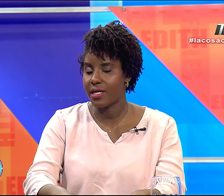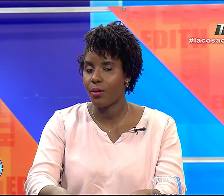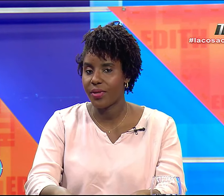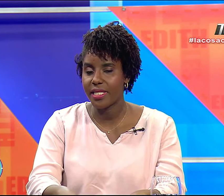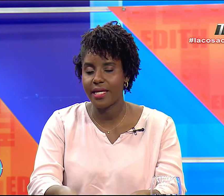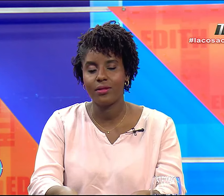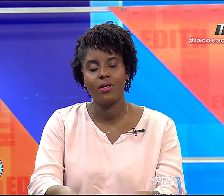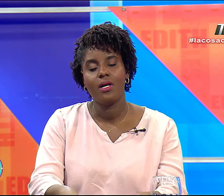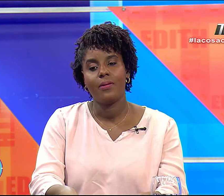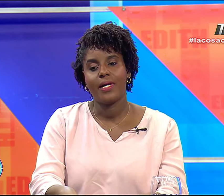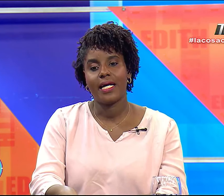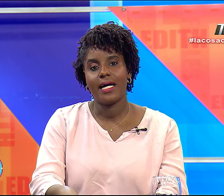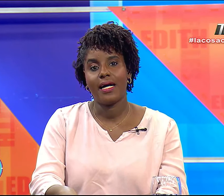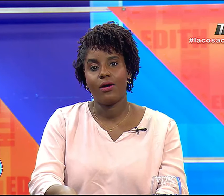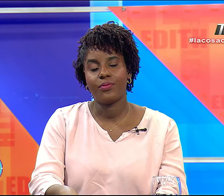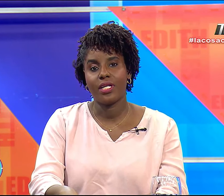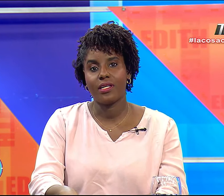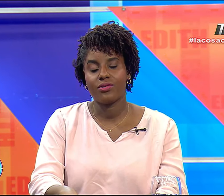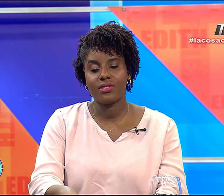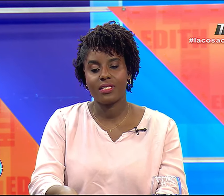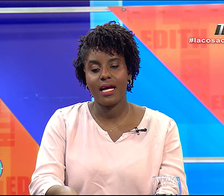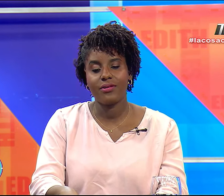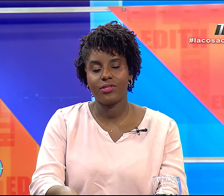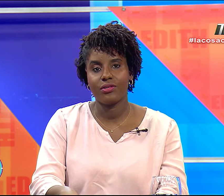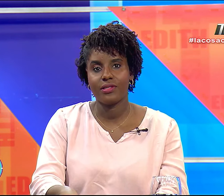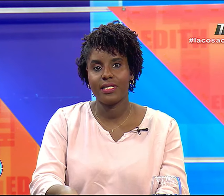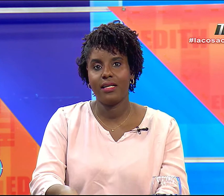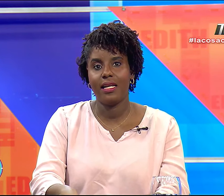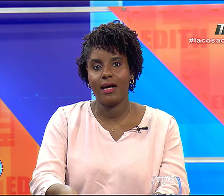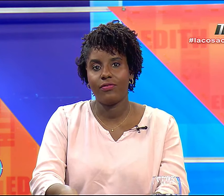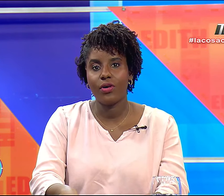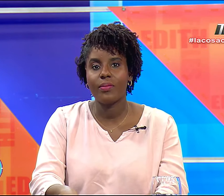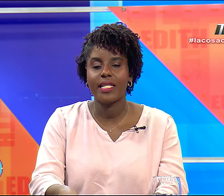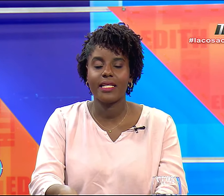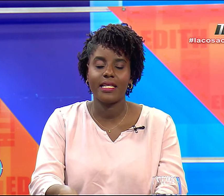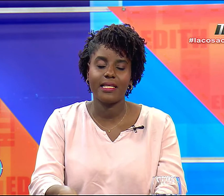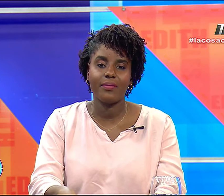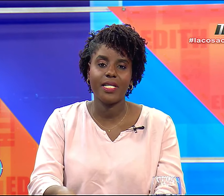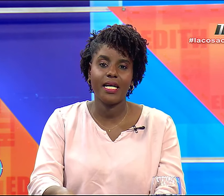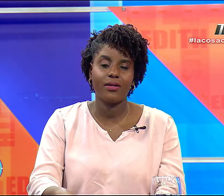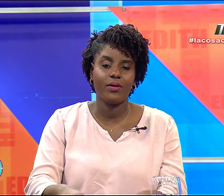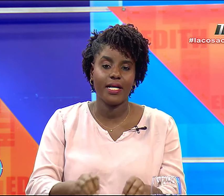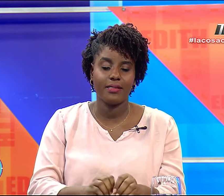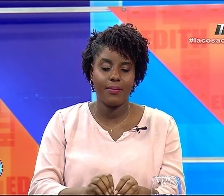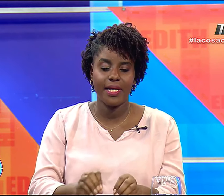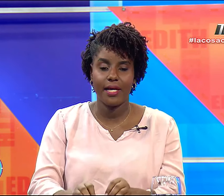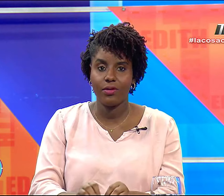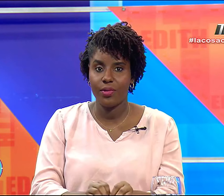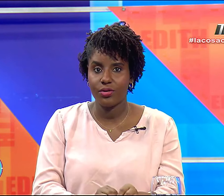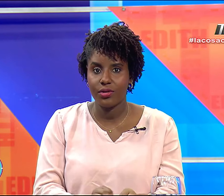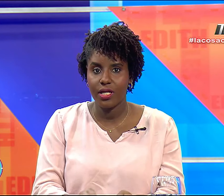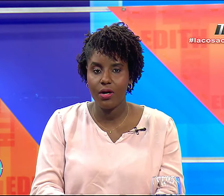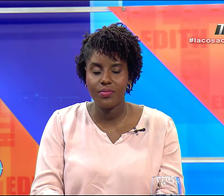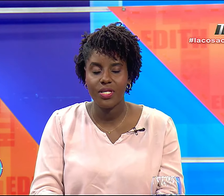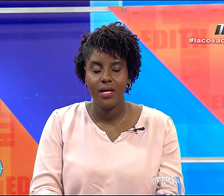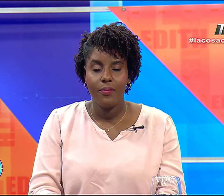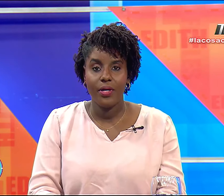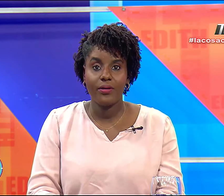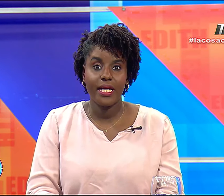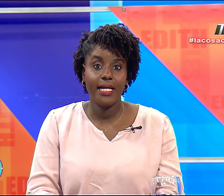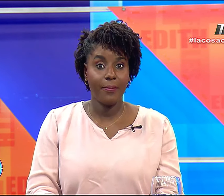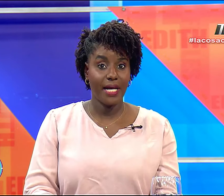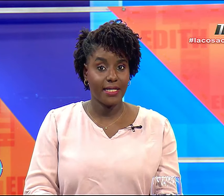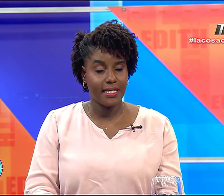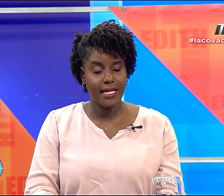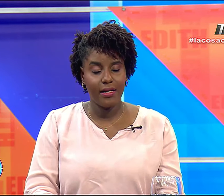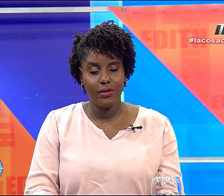redundancia, compitiendo para obtener esos escaños. Entonces la forma de determinarlo es aplicando el método de Holmes, pero que